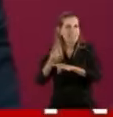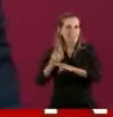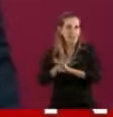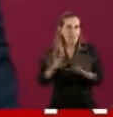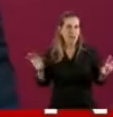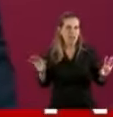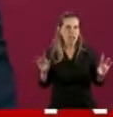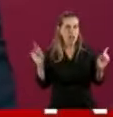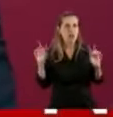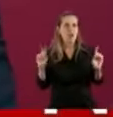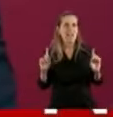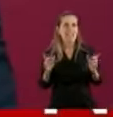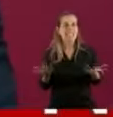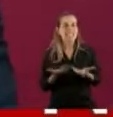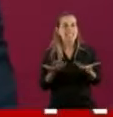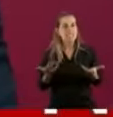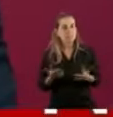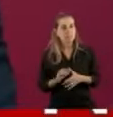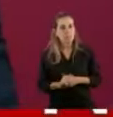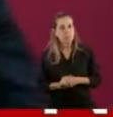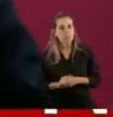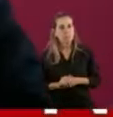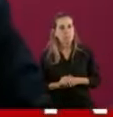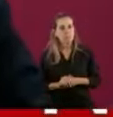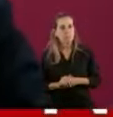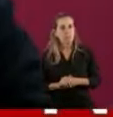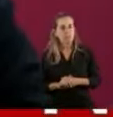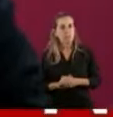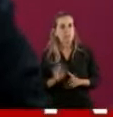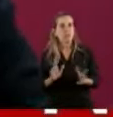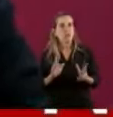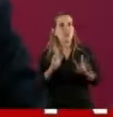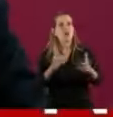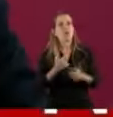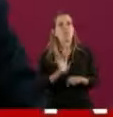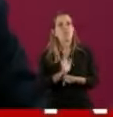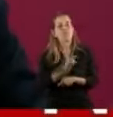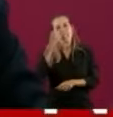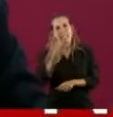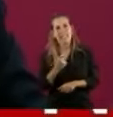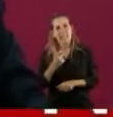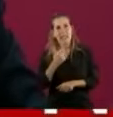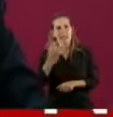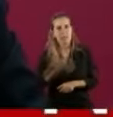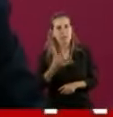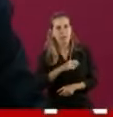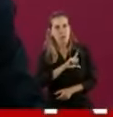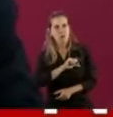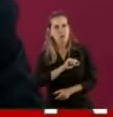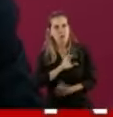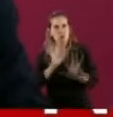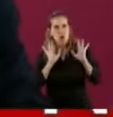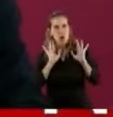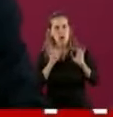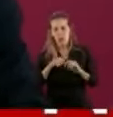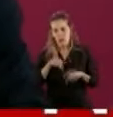fue lamentablemente y tristemente, triste de, digo, desde lo más profundo, no fue